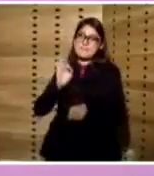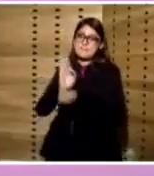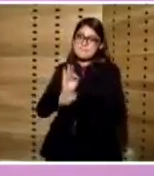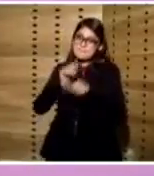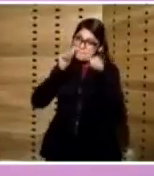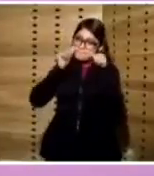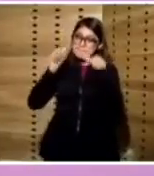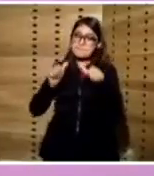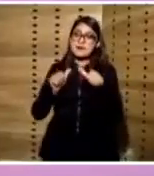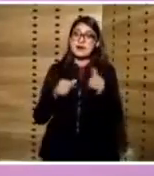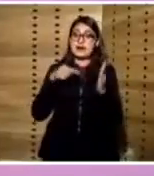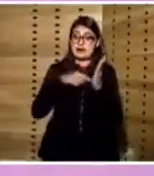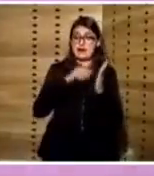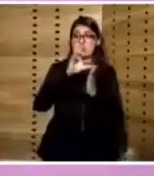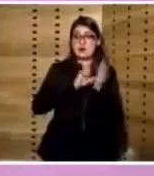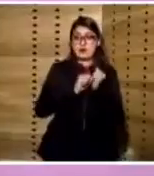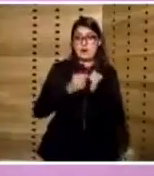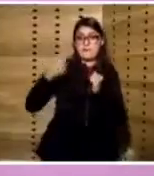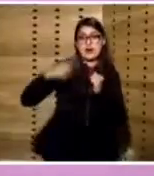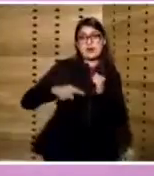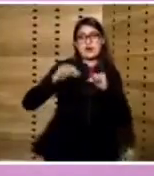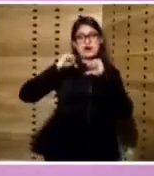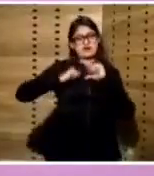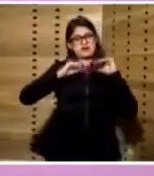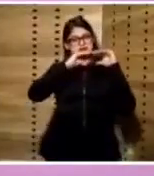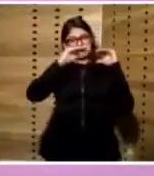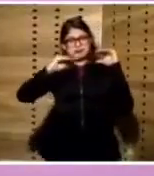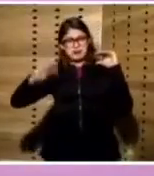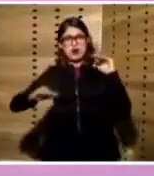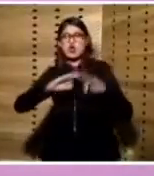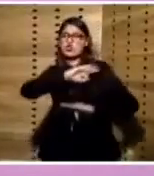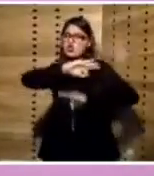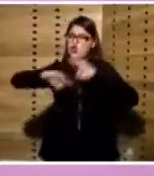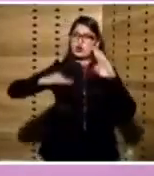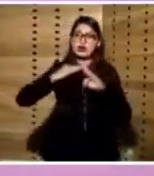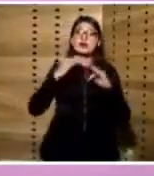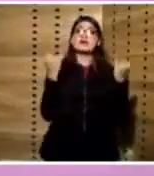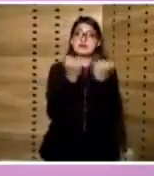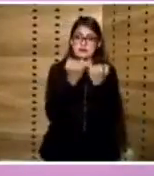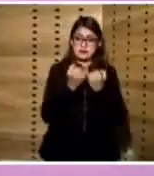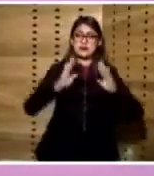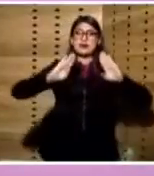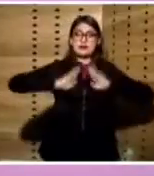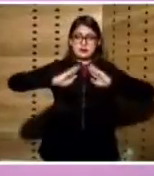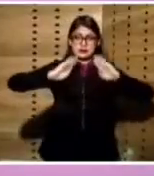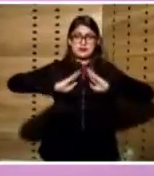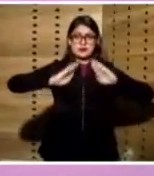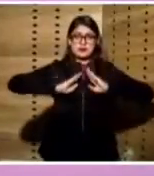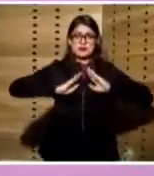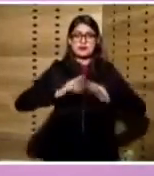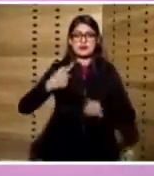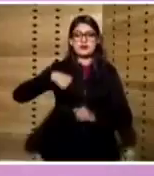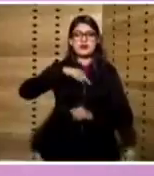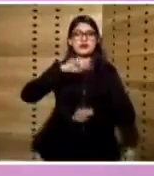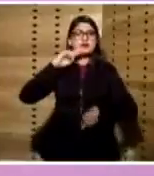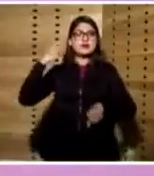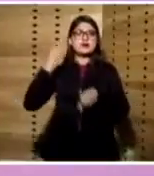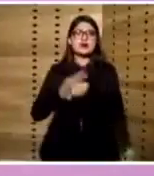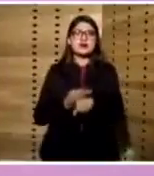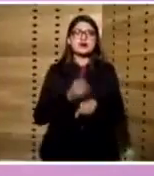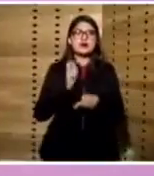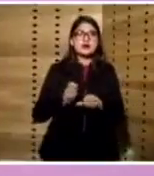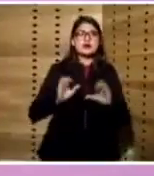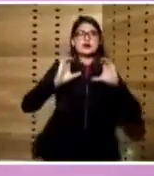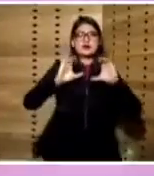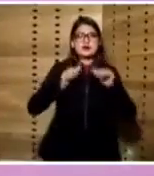Magna mandata a todas las autoridades, incluidas las Fuerzas Armadas, la obligación de respetarlos,